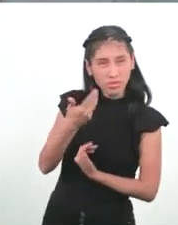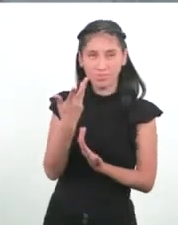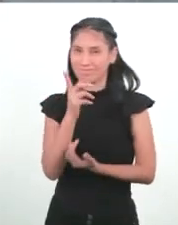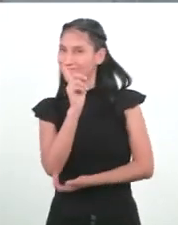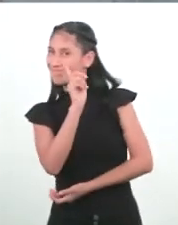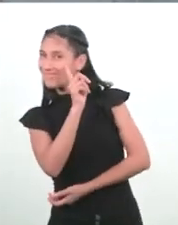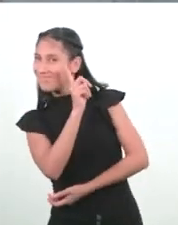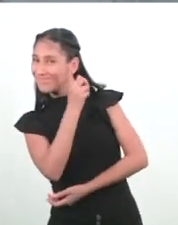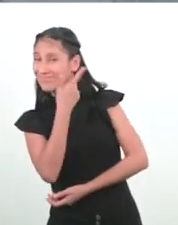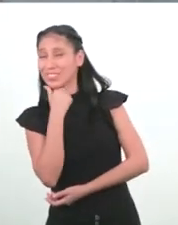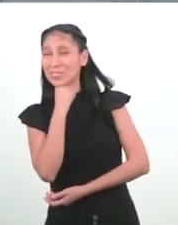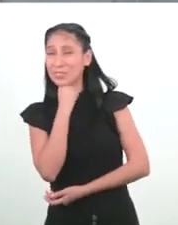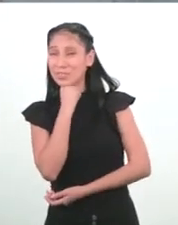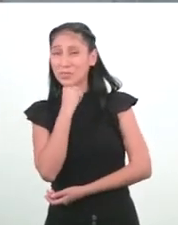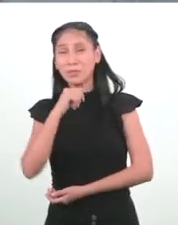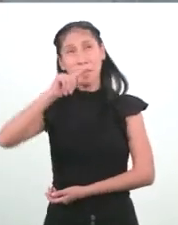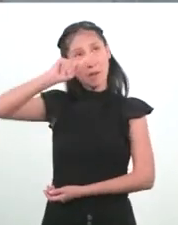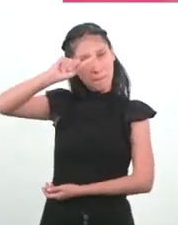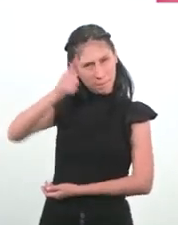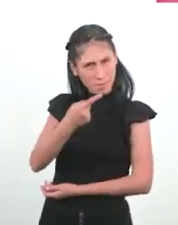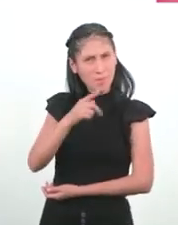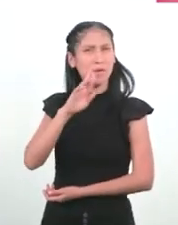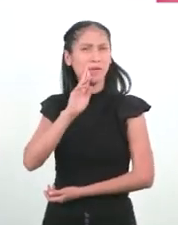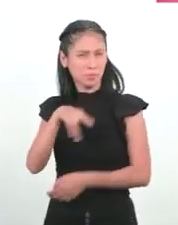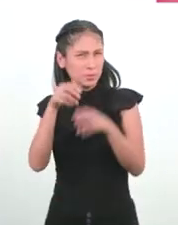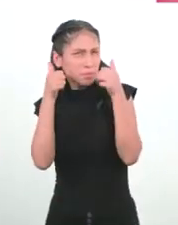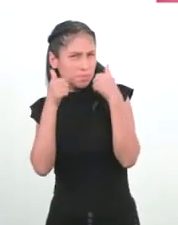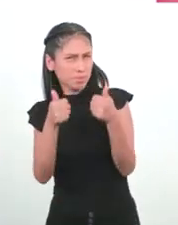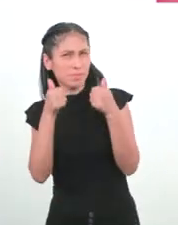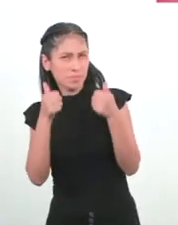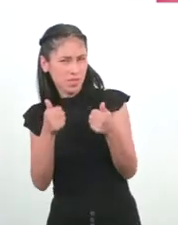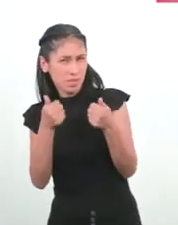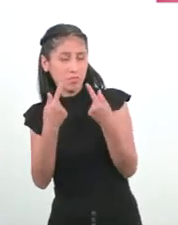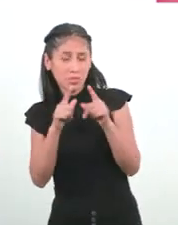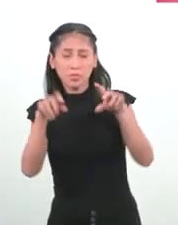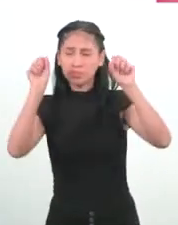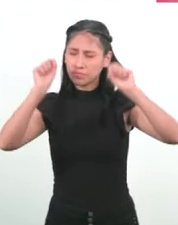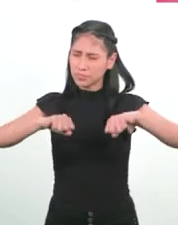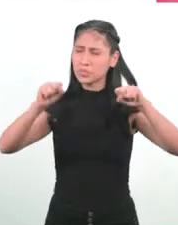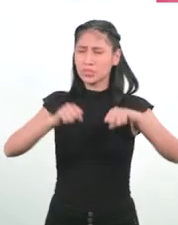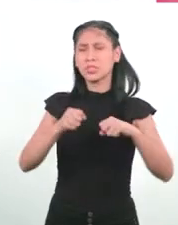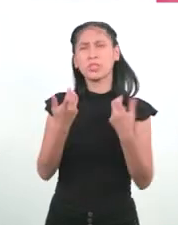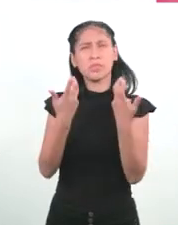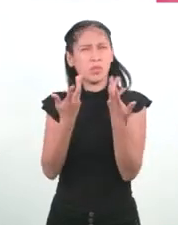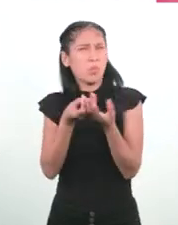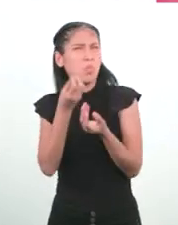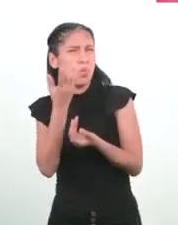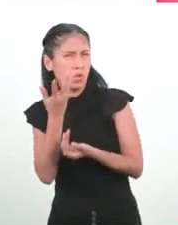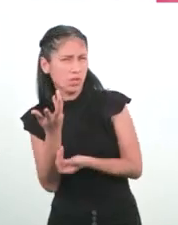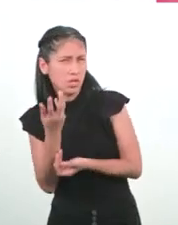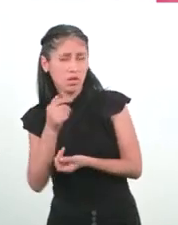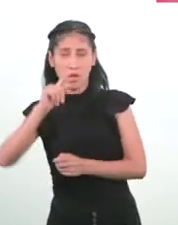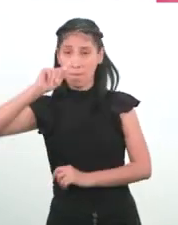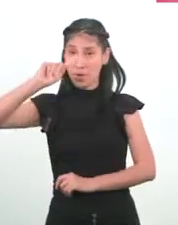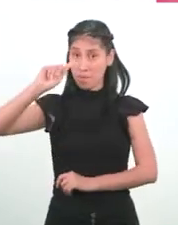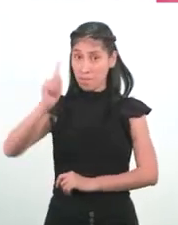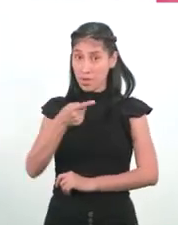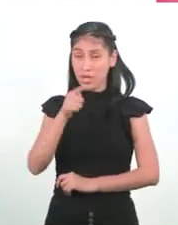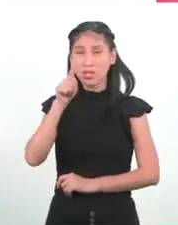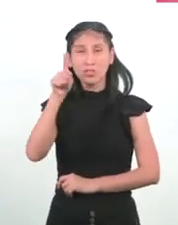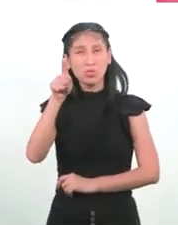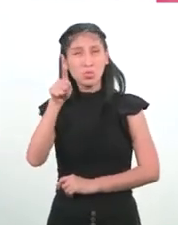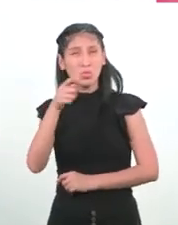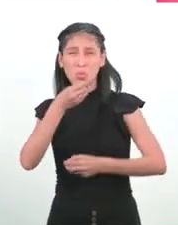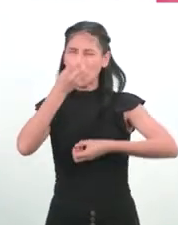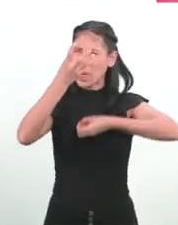No. Solo acertaron en la primera. Y eso puede suceder por varias razones. La primera puede ser porque tu